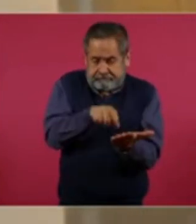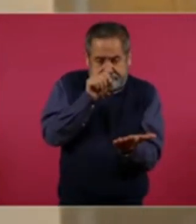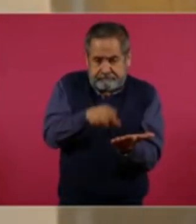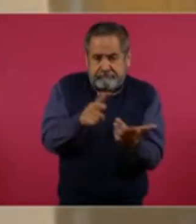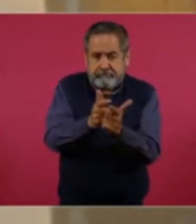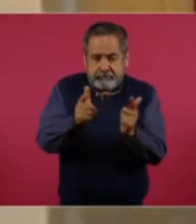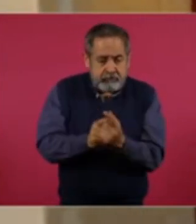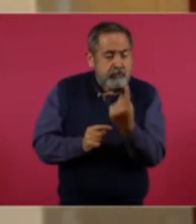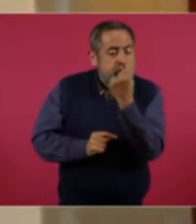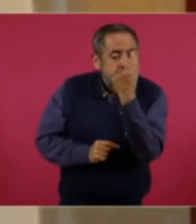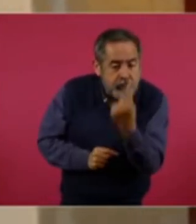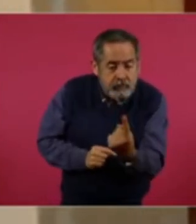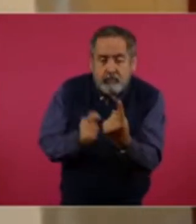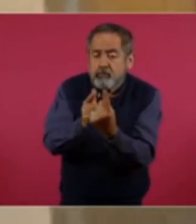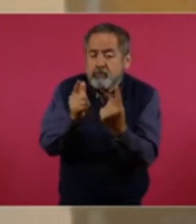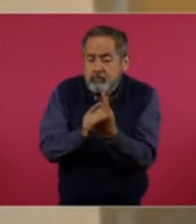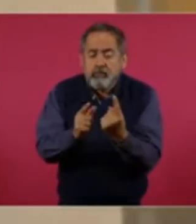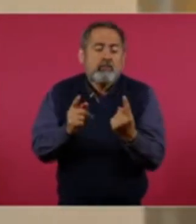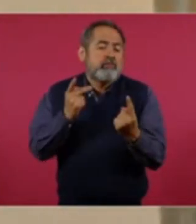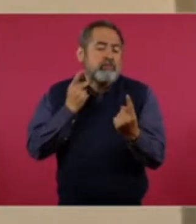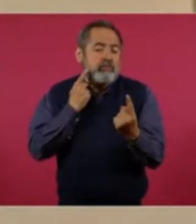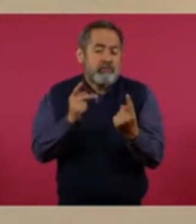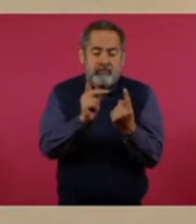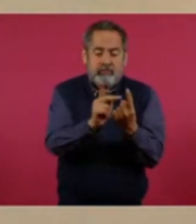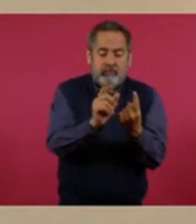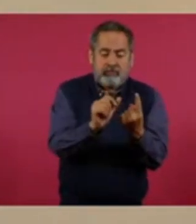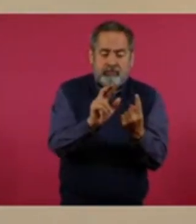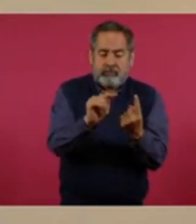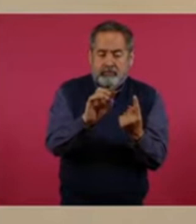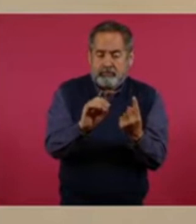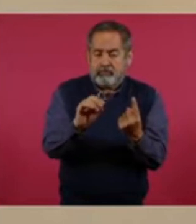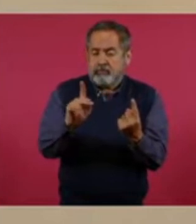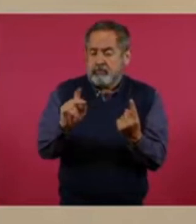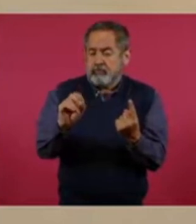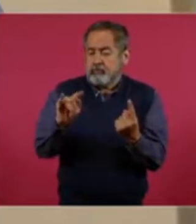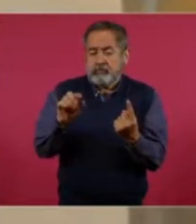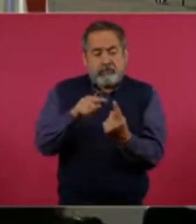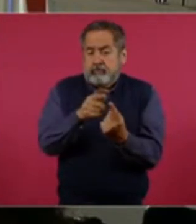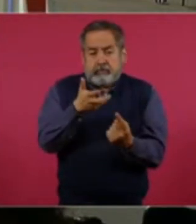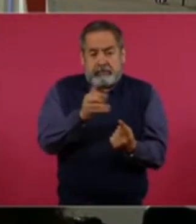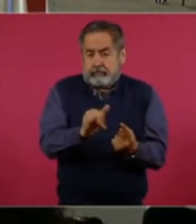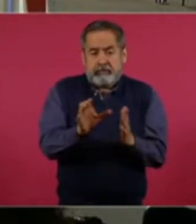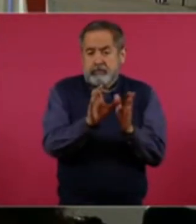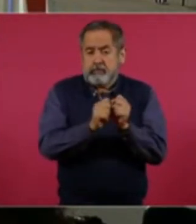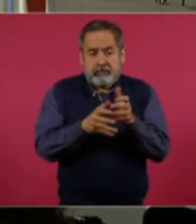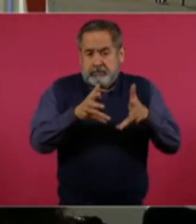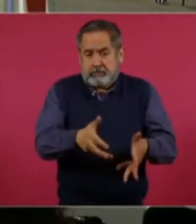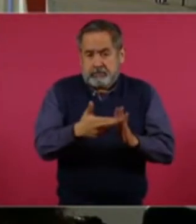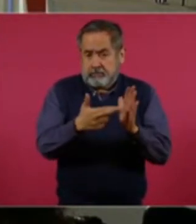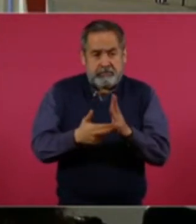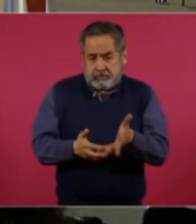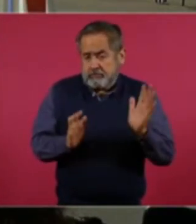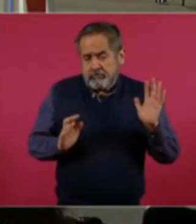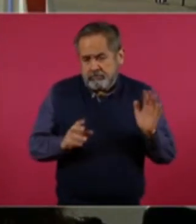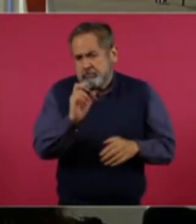dice la Constitución. Se establecen y se aplican las dos reglas que establece la Constitución, y lo podemos ver, aquí